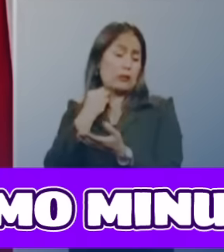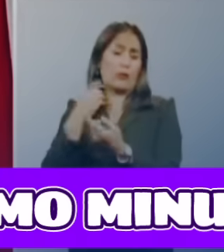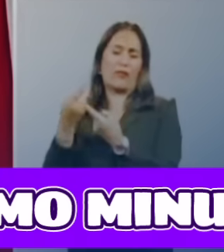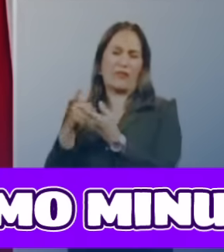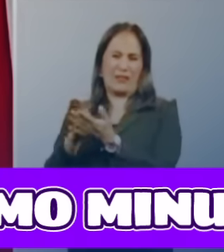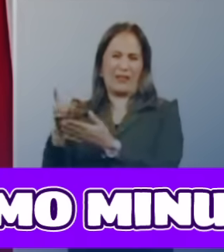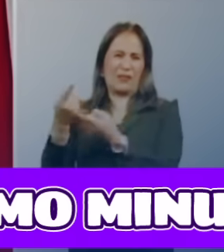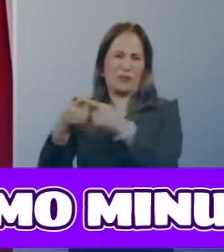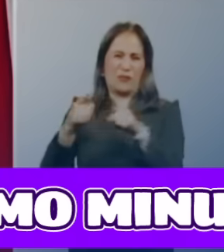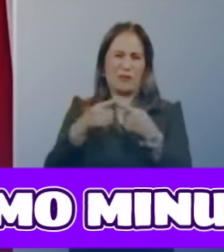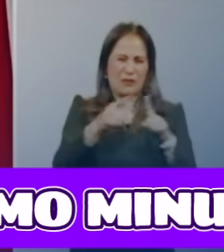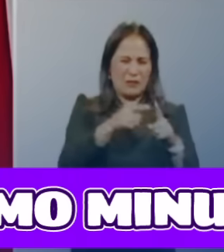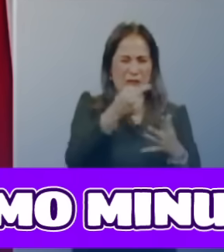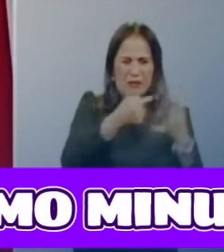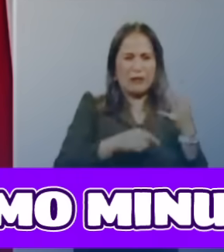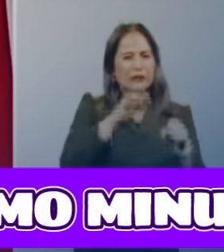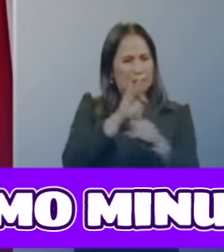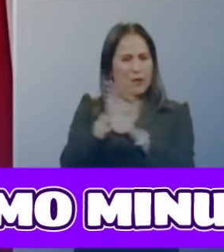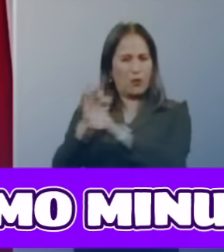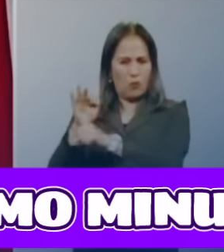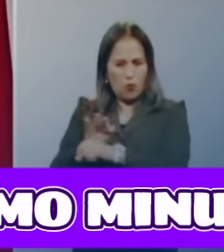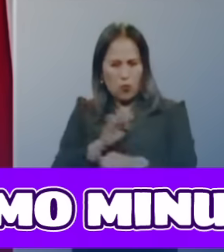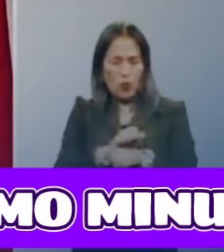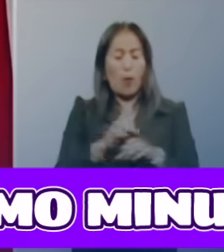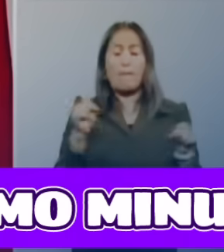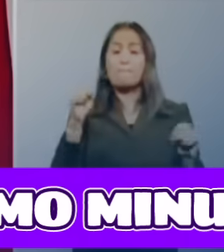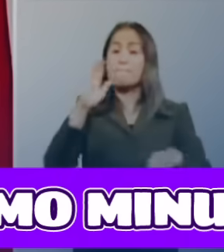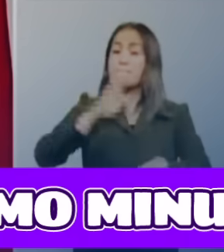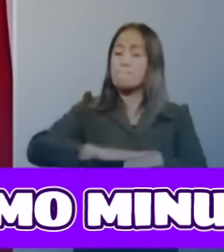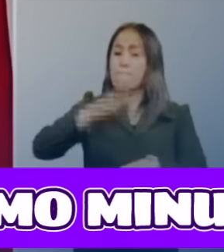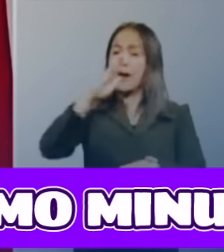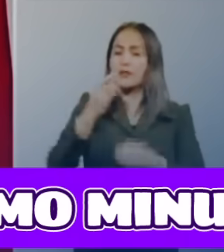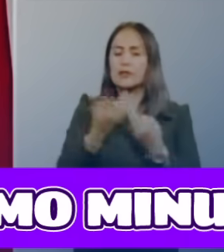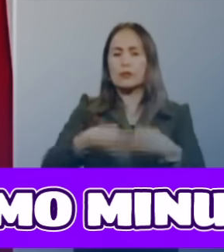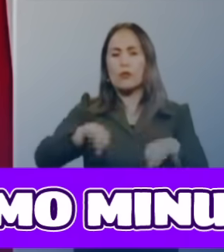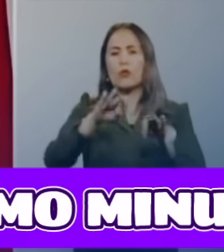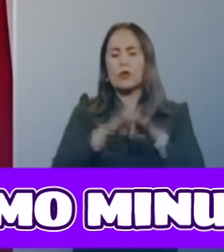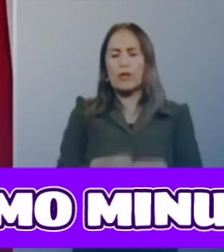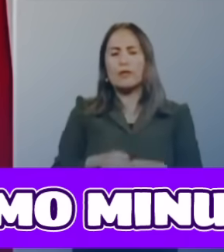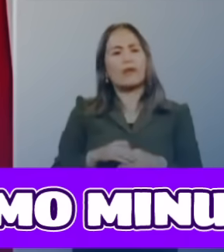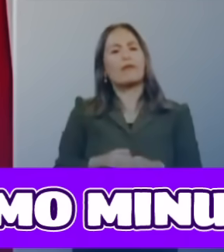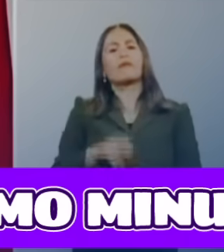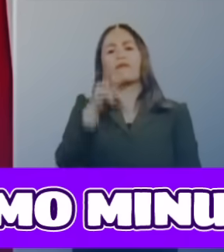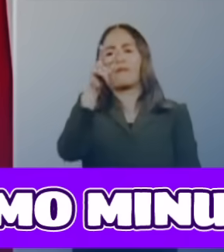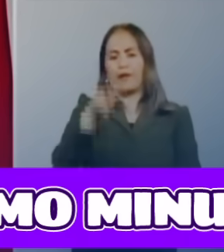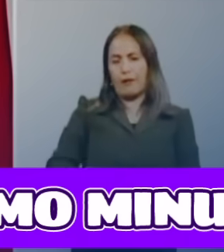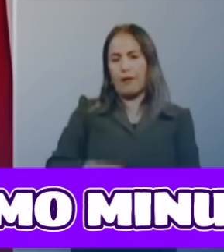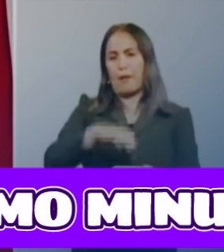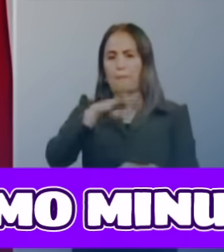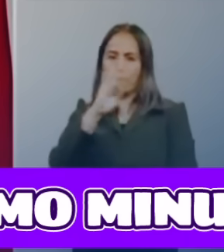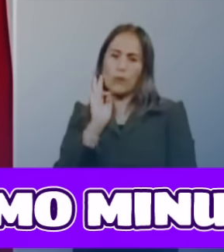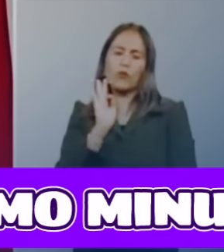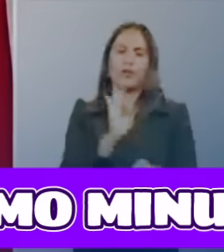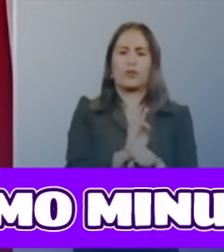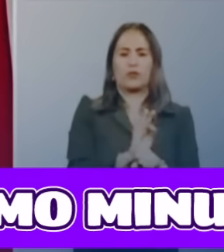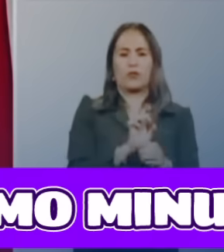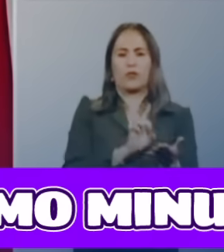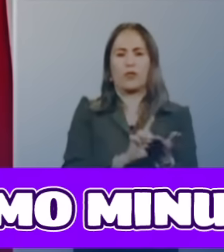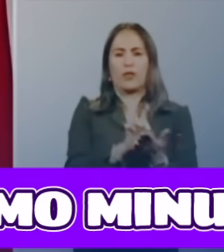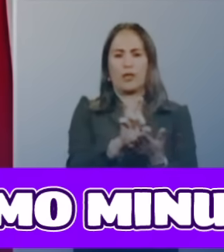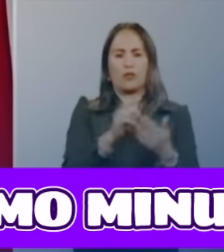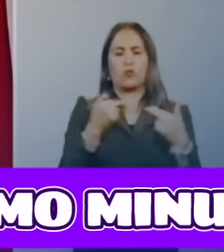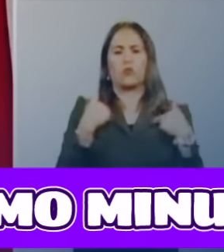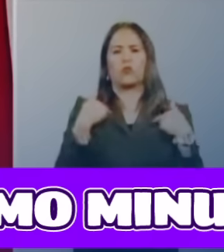y fundamentalmente, de la debida garantía y protección de los derechos